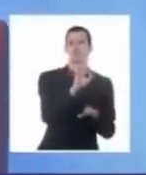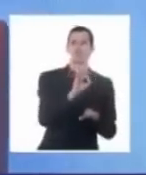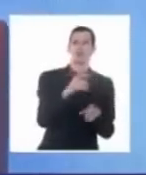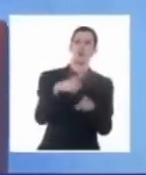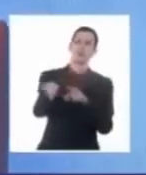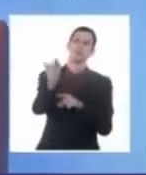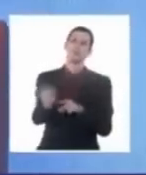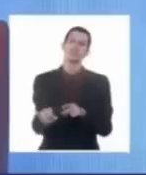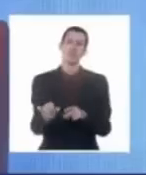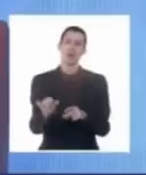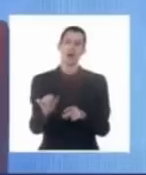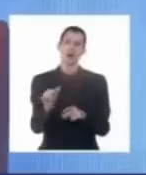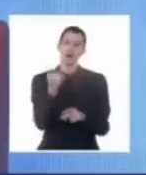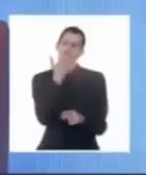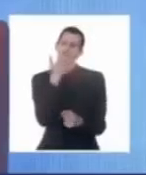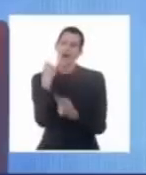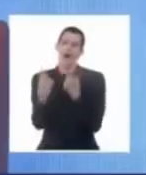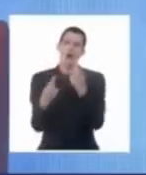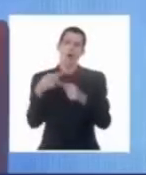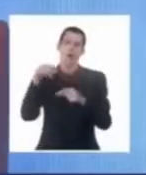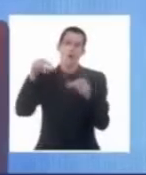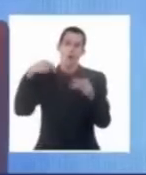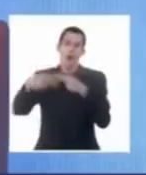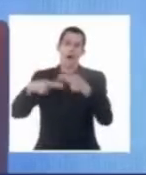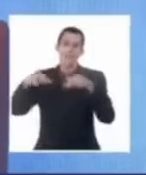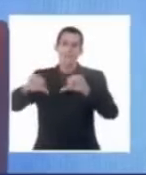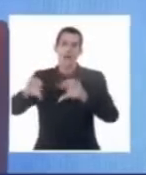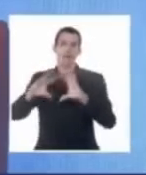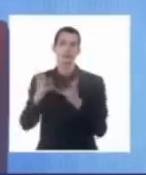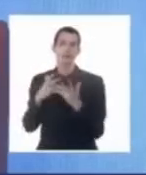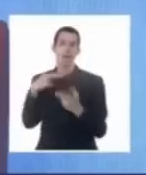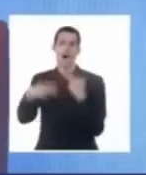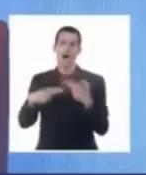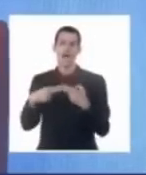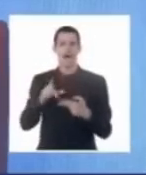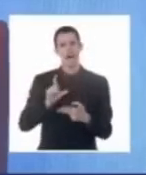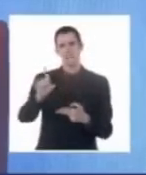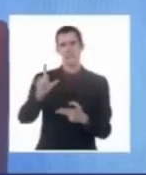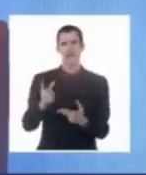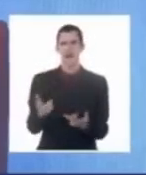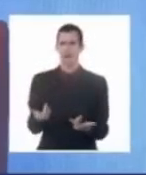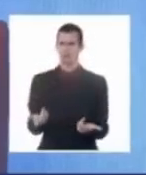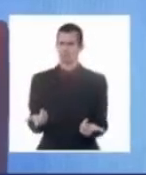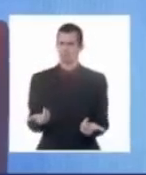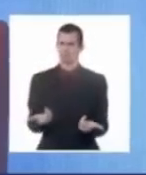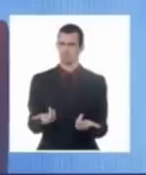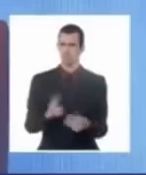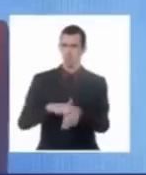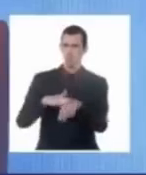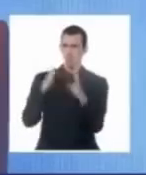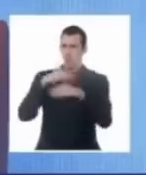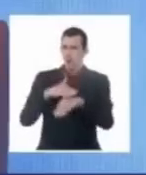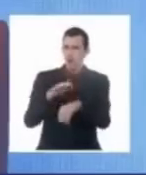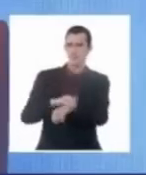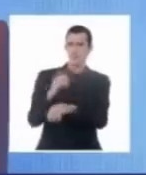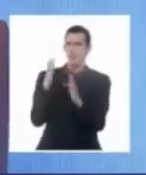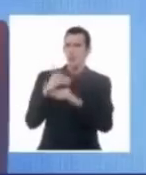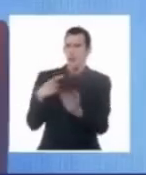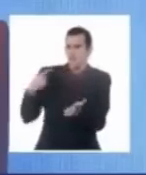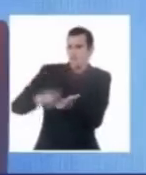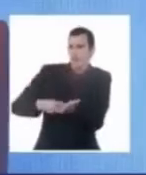la en la propia investigación realmente hoy estos delitos que donde es privada la vida de de las personas Sí hoy tenemos